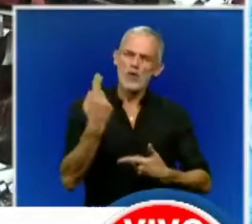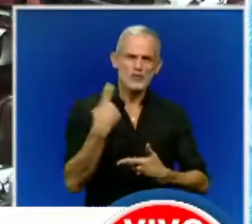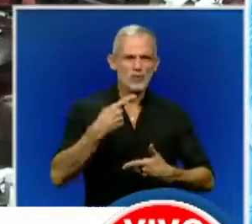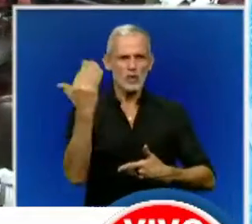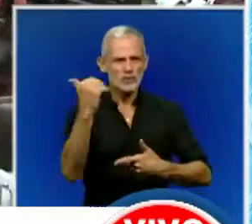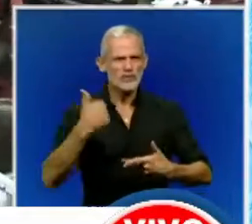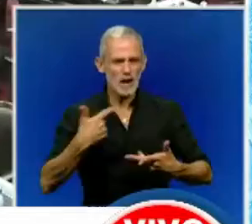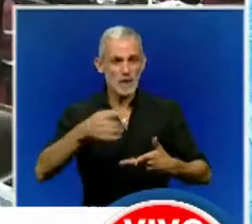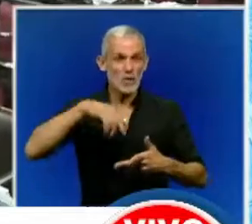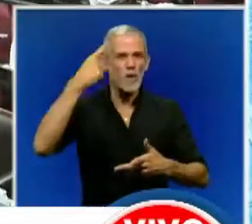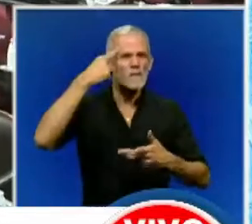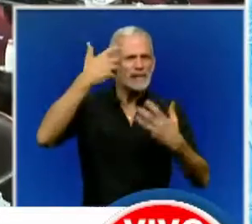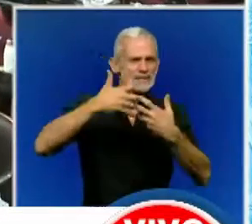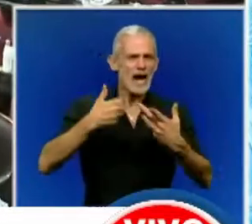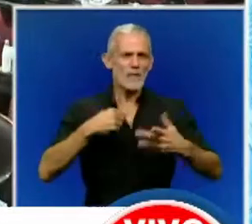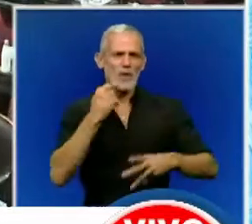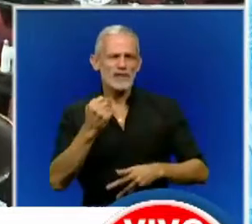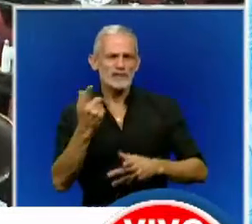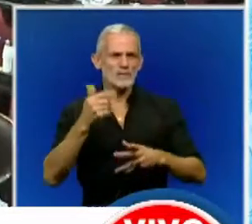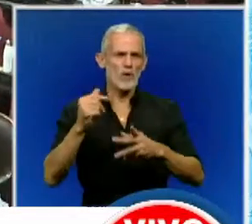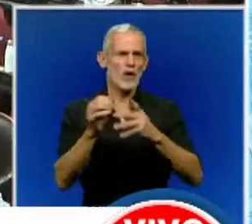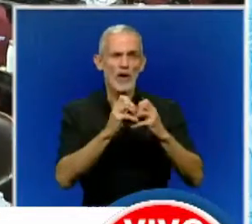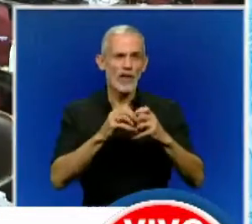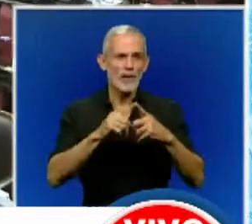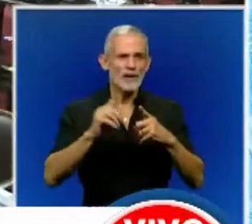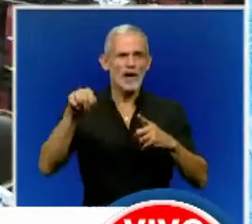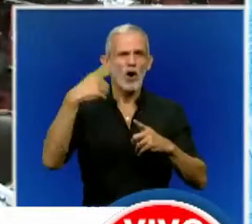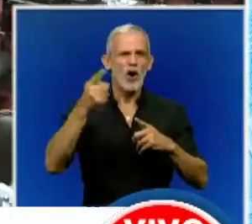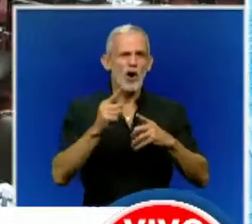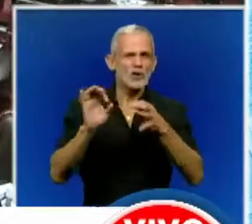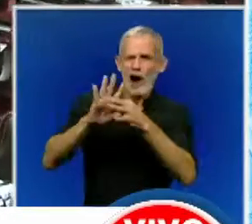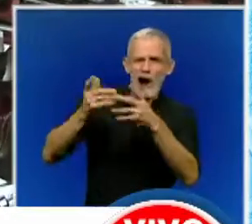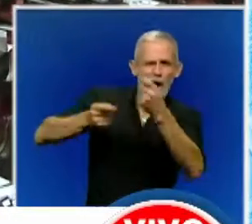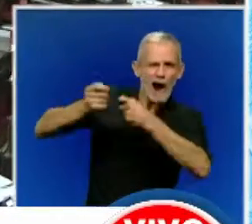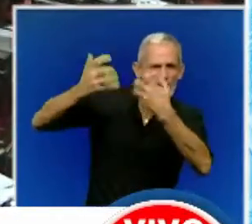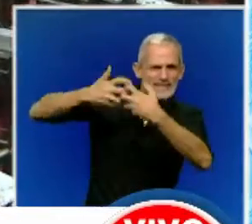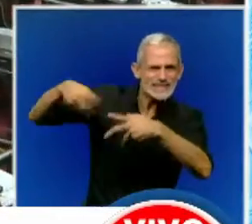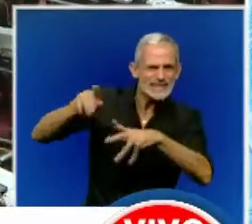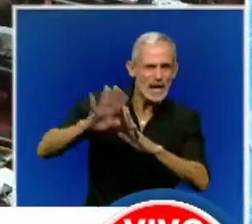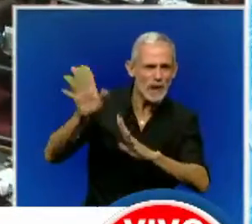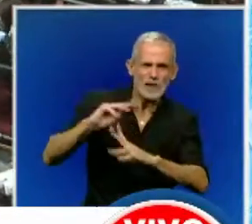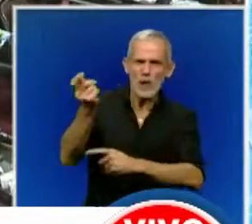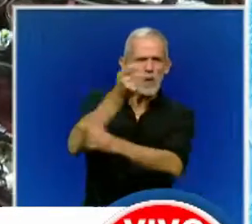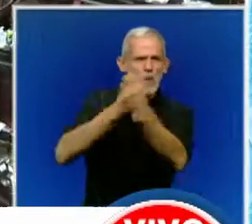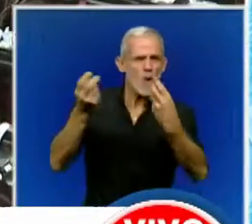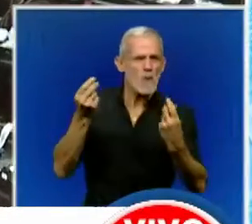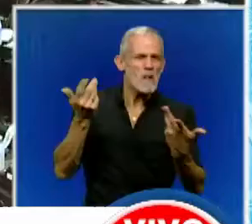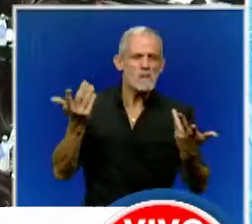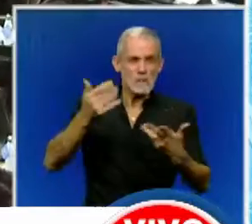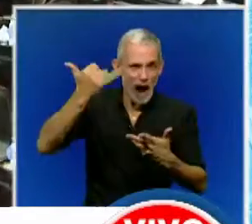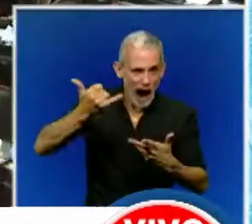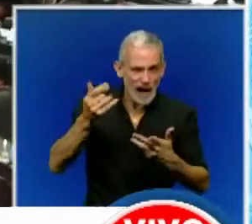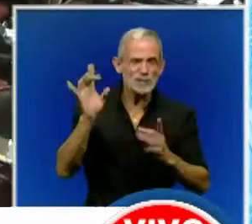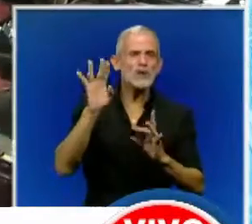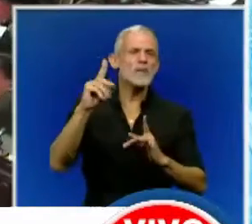con los que pensamos, con lo que decimos, que no debata con el neoliberalismo, porque el neoliberalismo en la Argentina, el único que existió,